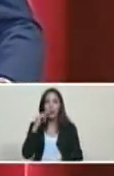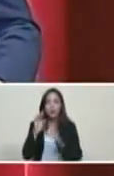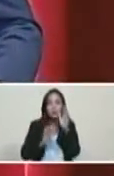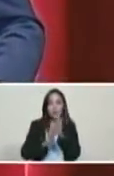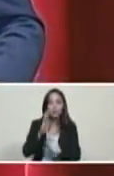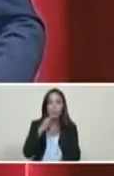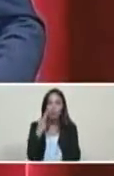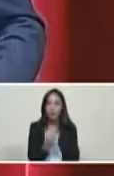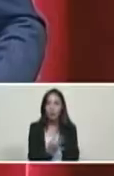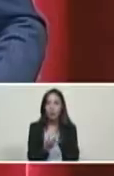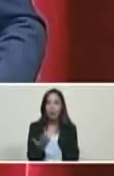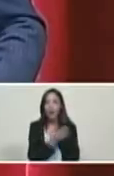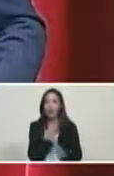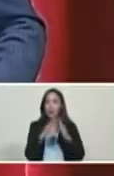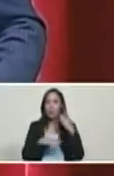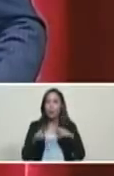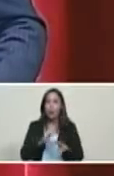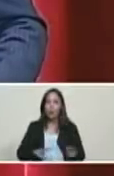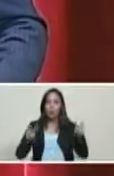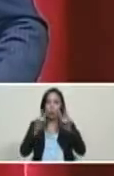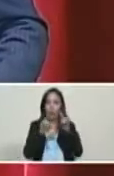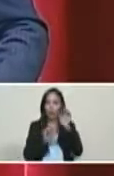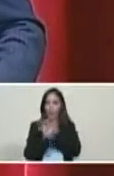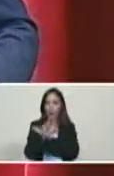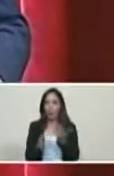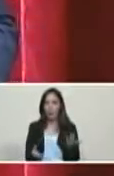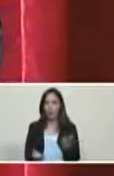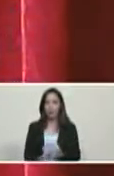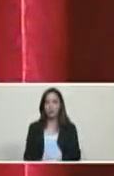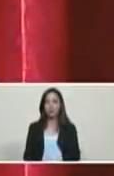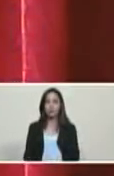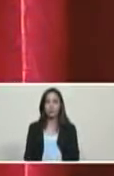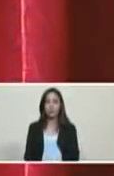profundo en los valores libertarios de nuestras patrias,